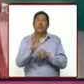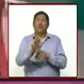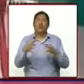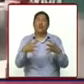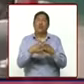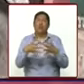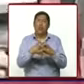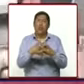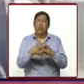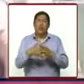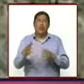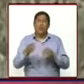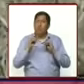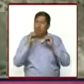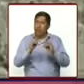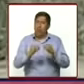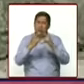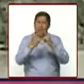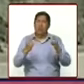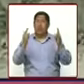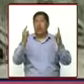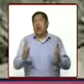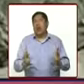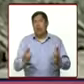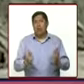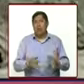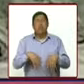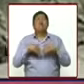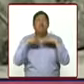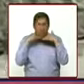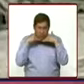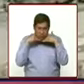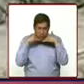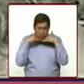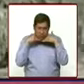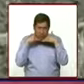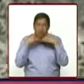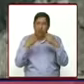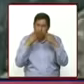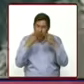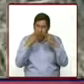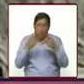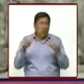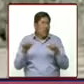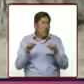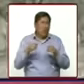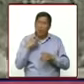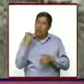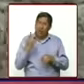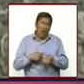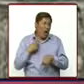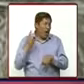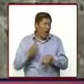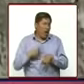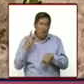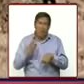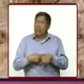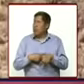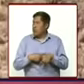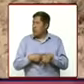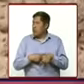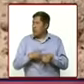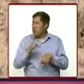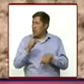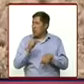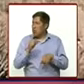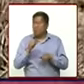en el sector, donde se han instalado carpas, donde está la vigilia de este bloqueo y también continuamente cada casi